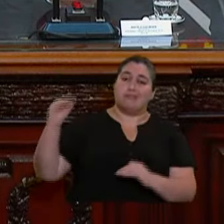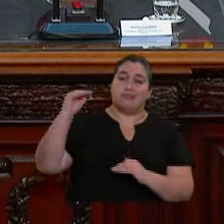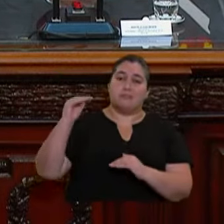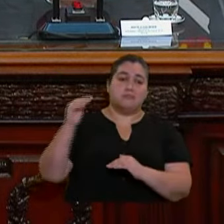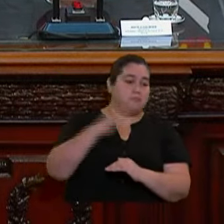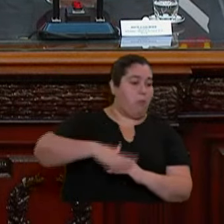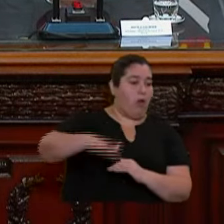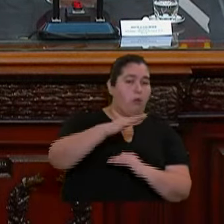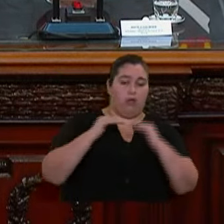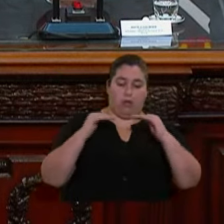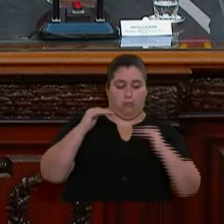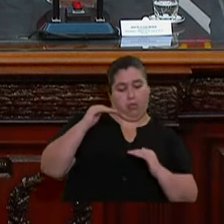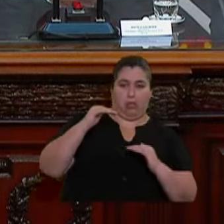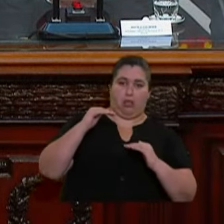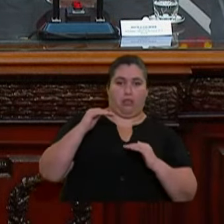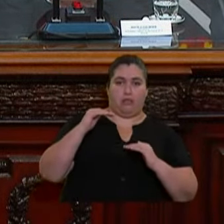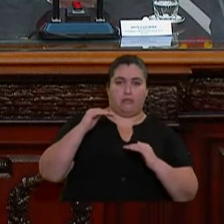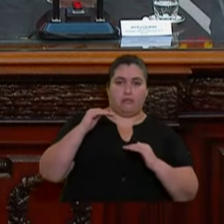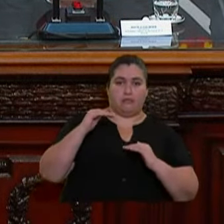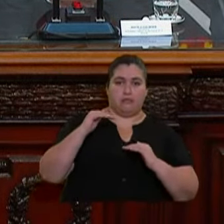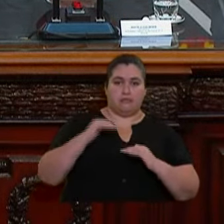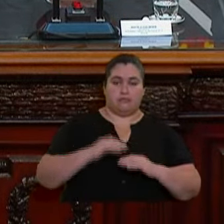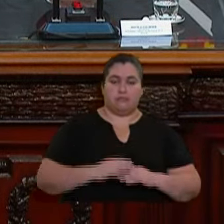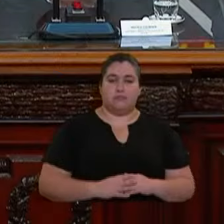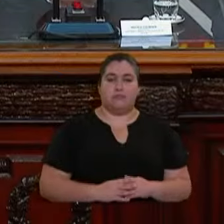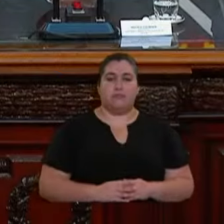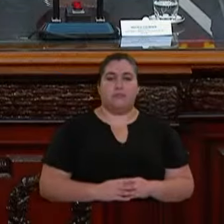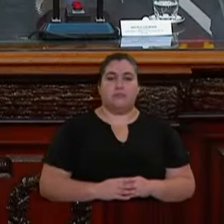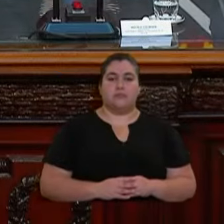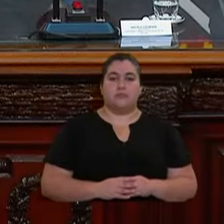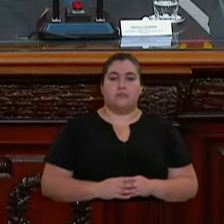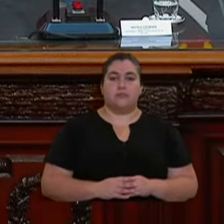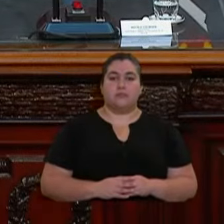los argentinos de bien son ciudadanos de segunda.